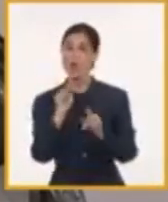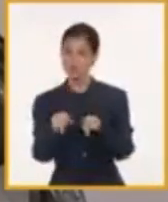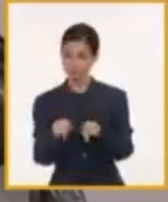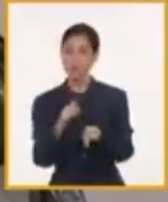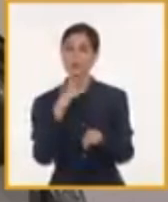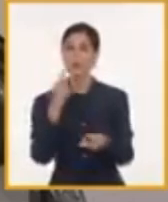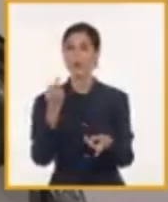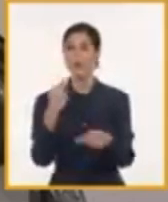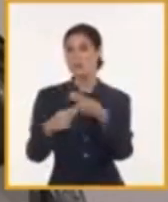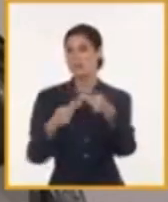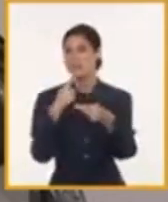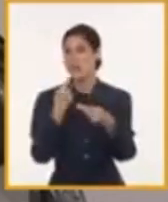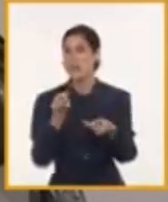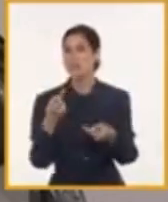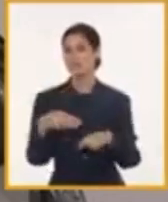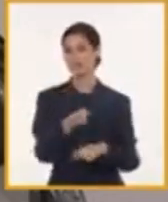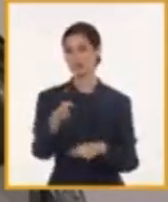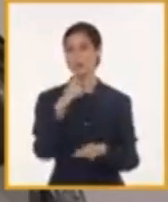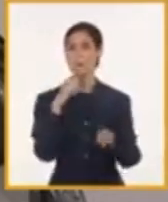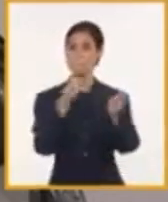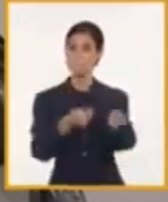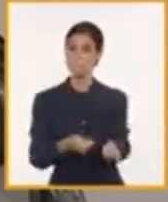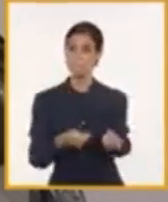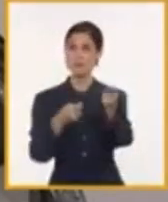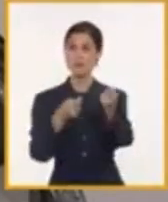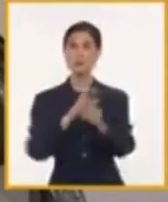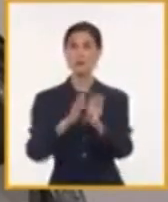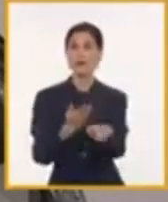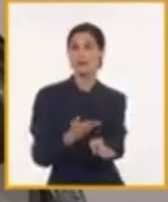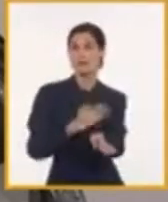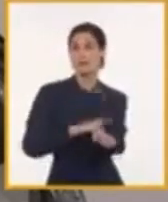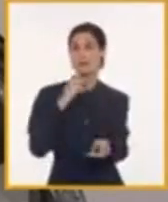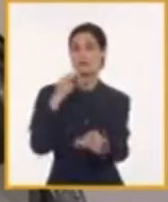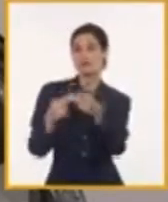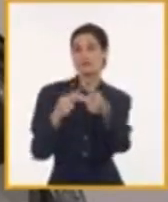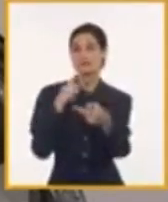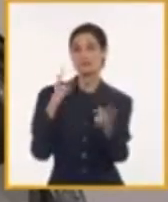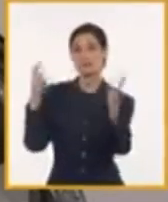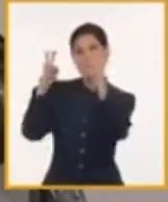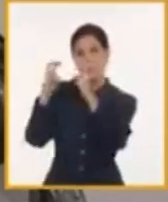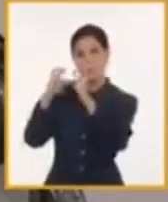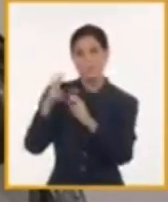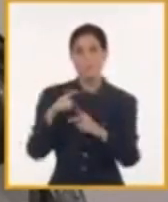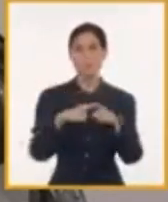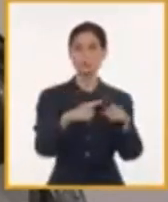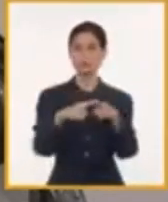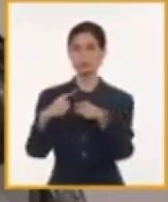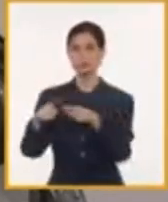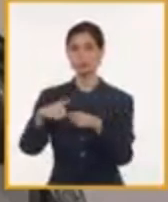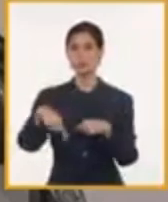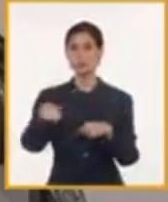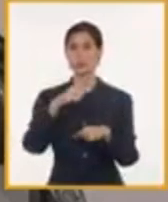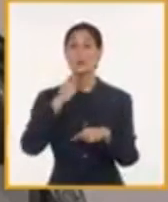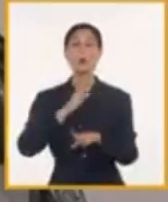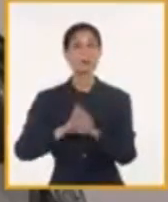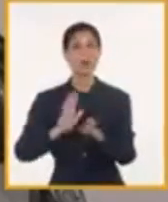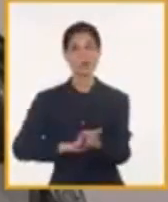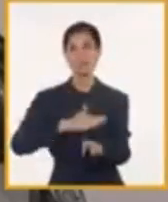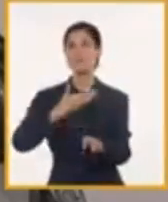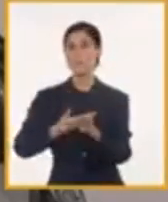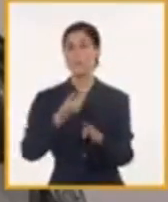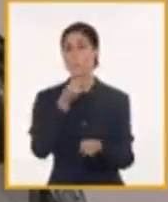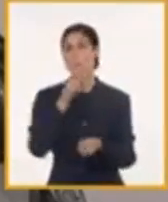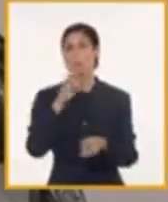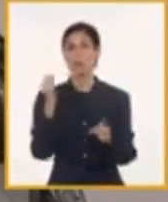ya sabemos que están limitadas a partir de estudios científicos. Ahora, en esa plataforma insular tenemos